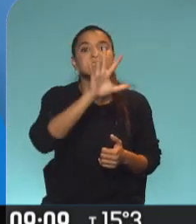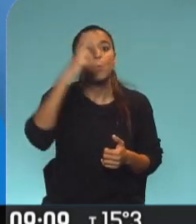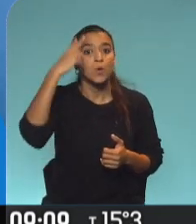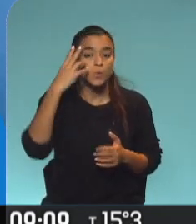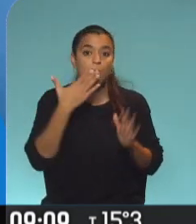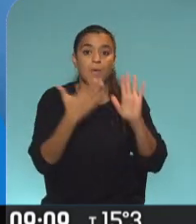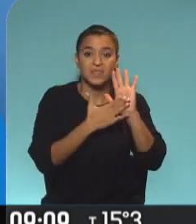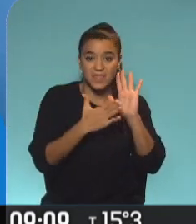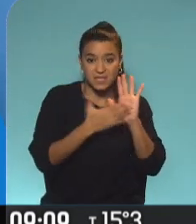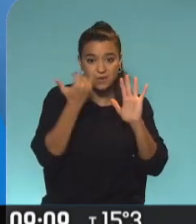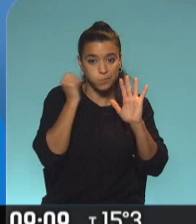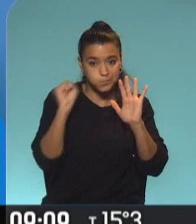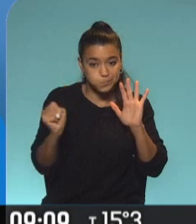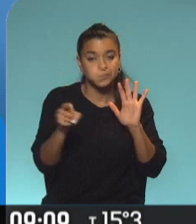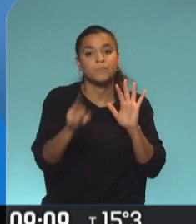245.059 testeos realizados,